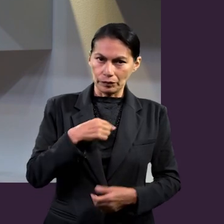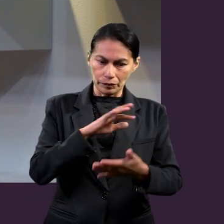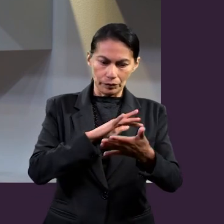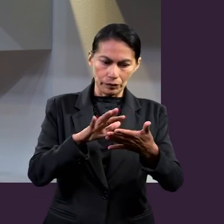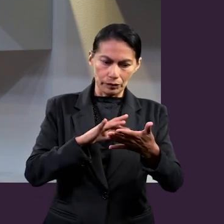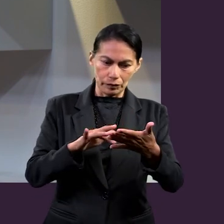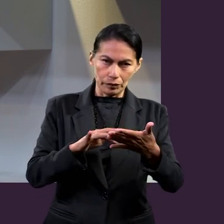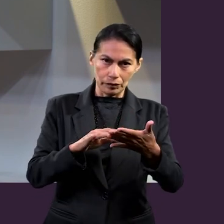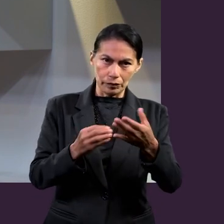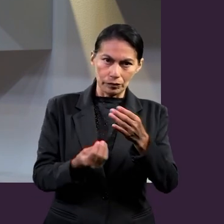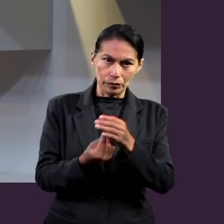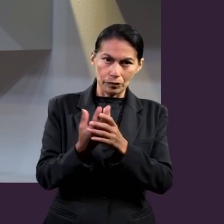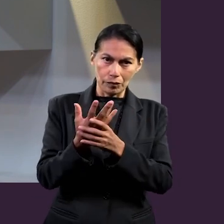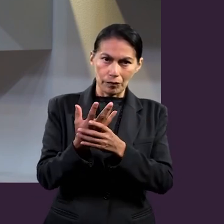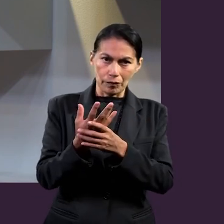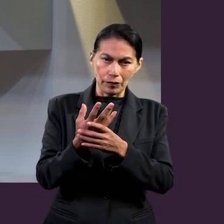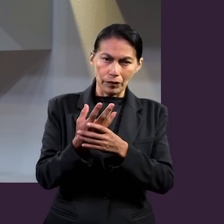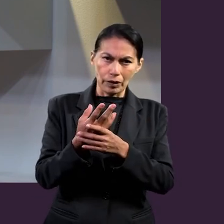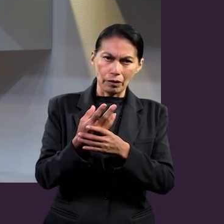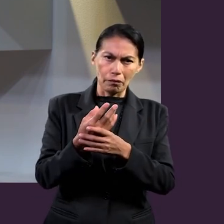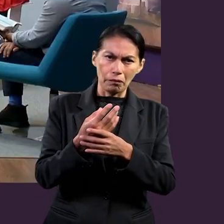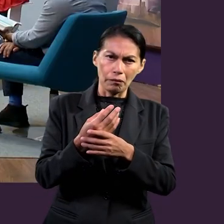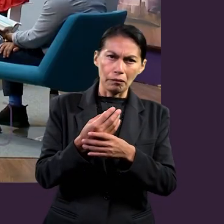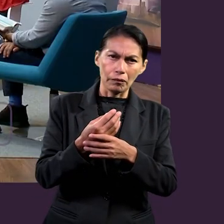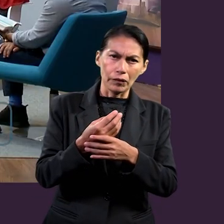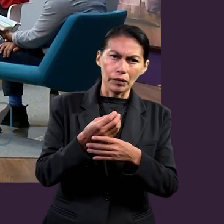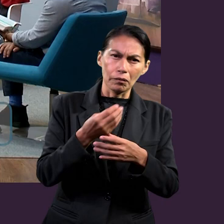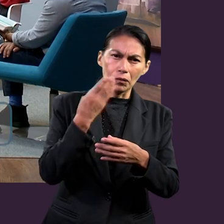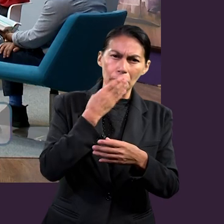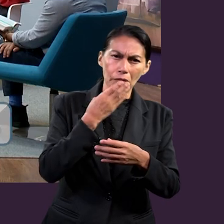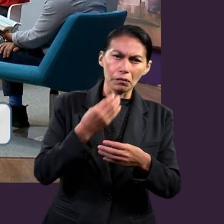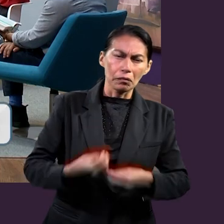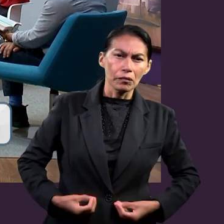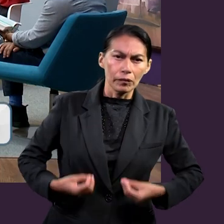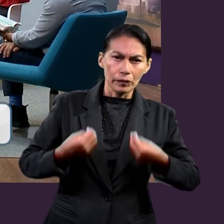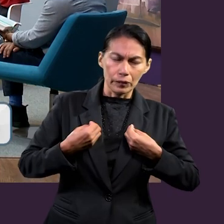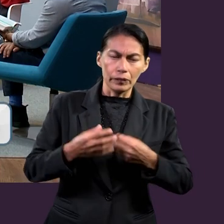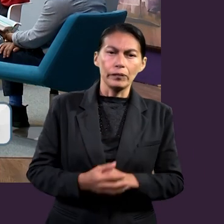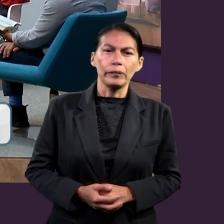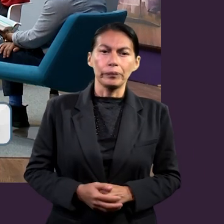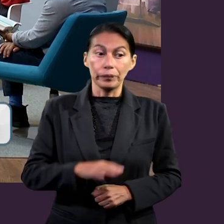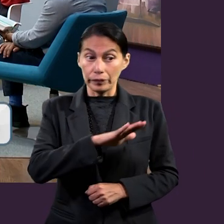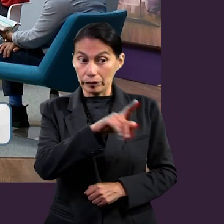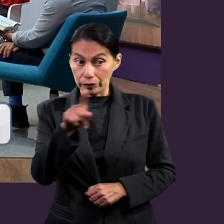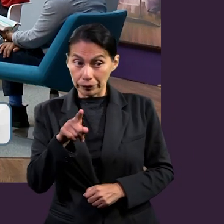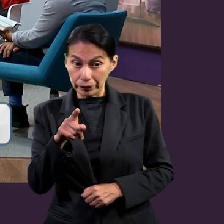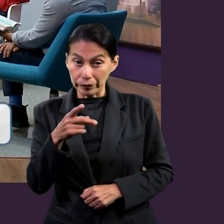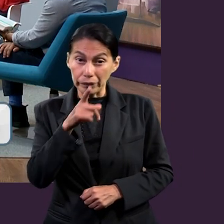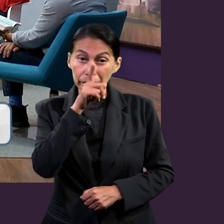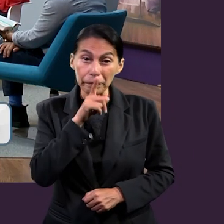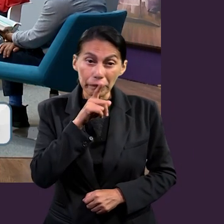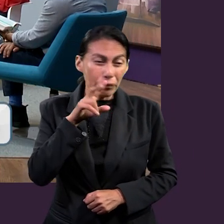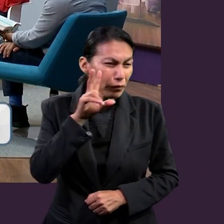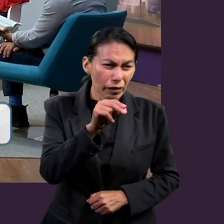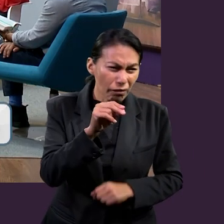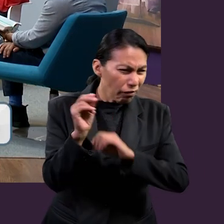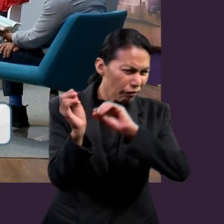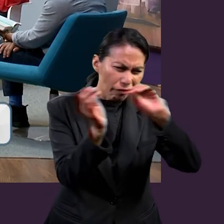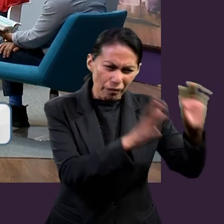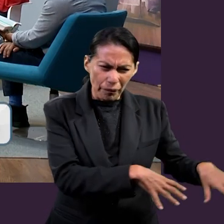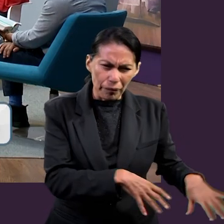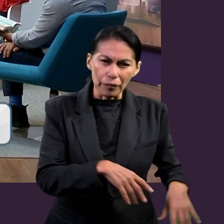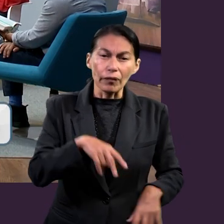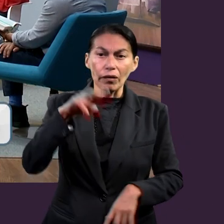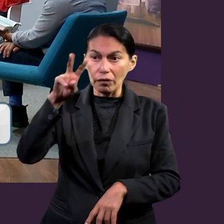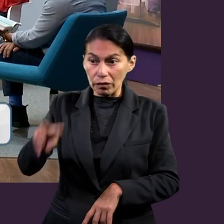leyendo la nueva versión viviente. Así que dejen de decir mentiras. Digan siempre la verdad.